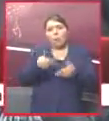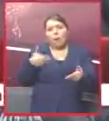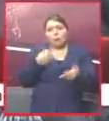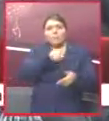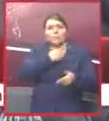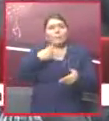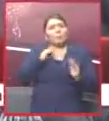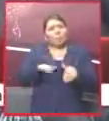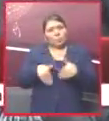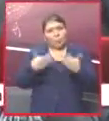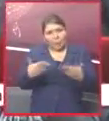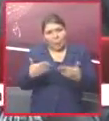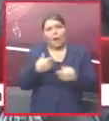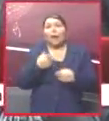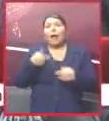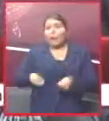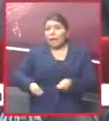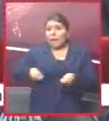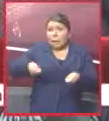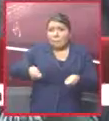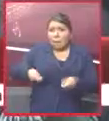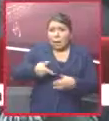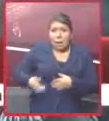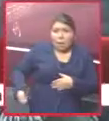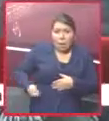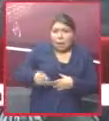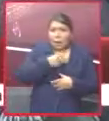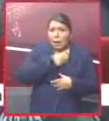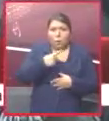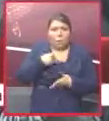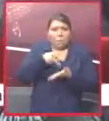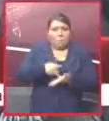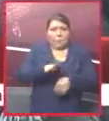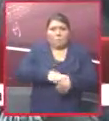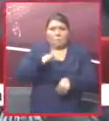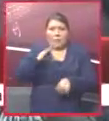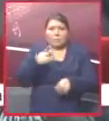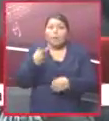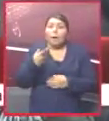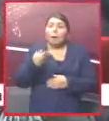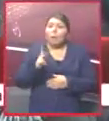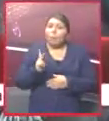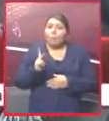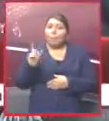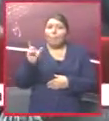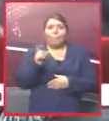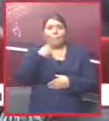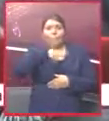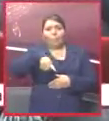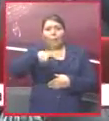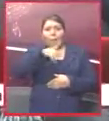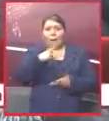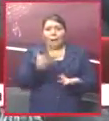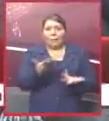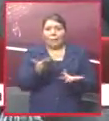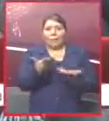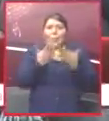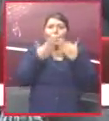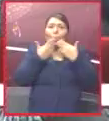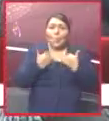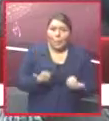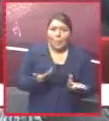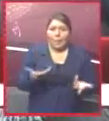no pase de X tiempo, etcétera, etcétera. Pero a ellos no les importa si yo perdí una cita de negocios, si no conecté mi